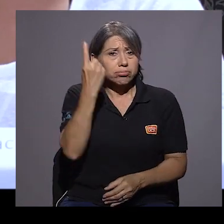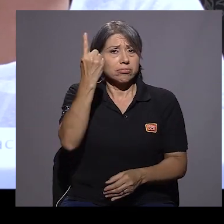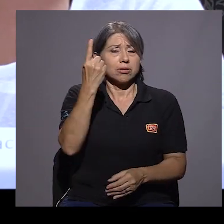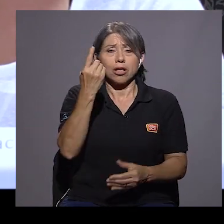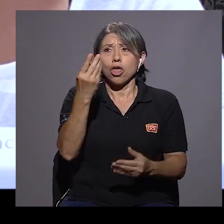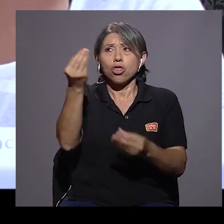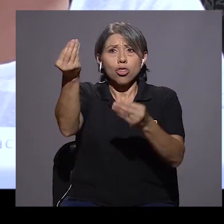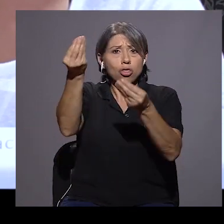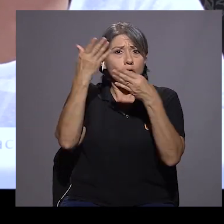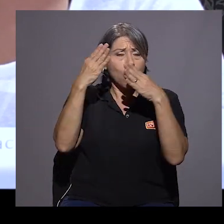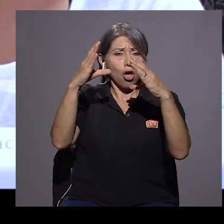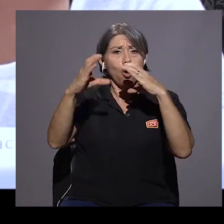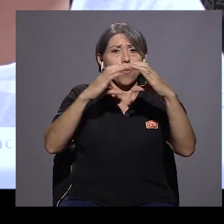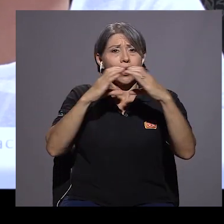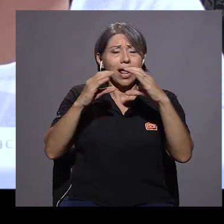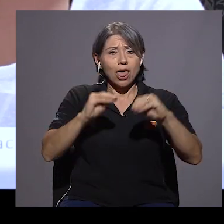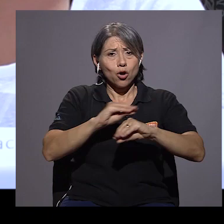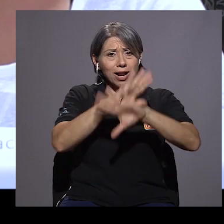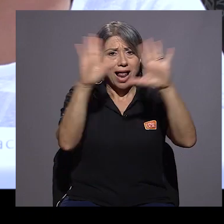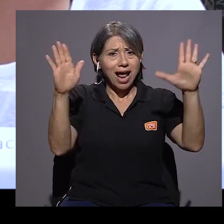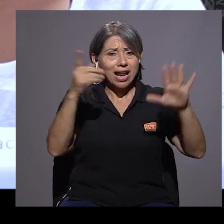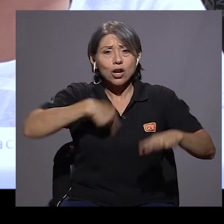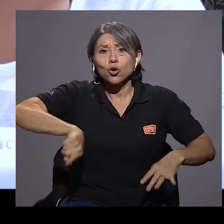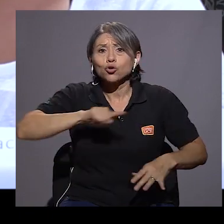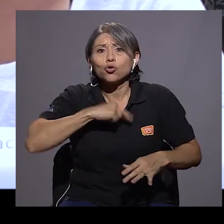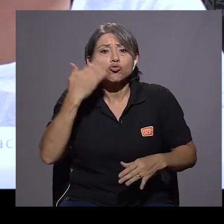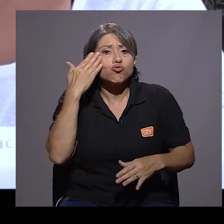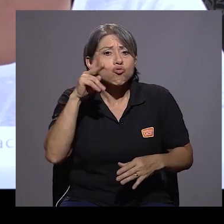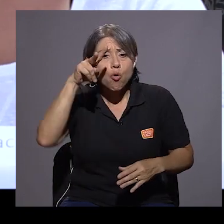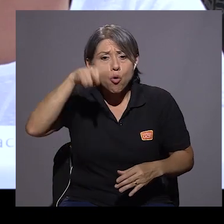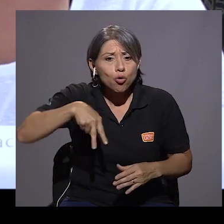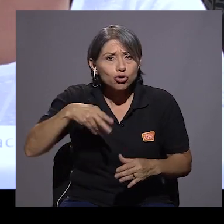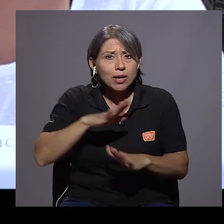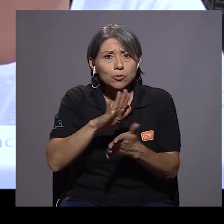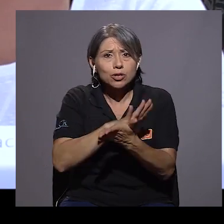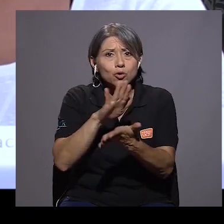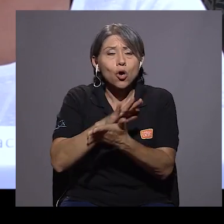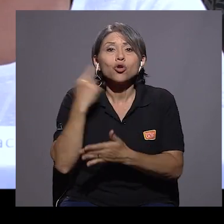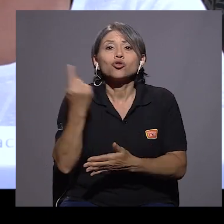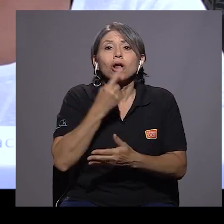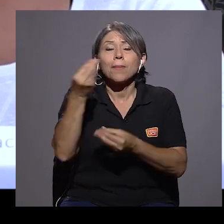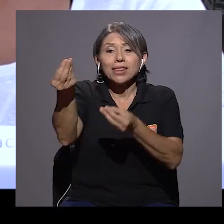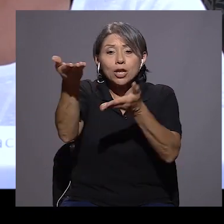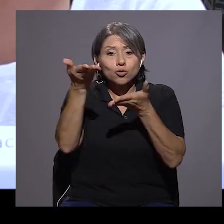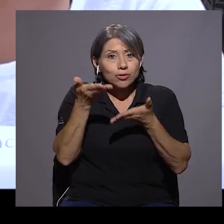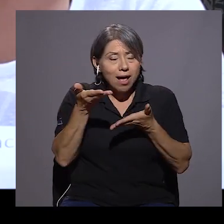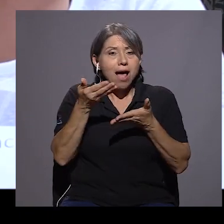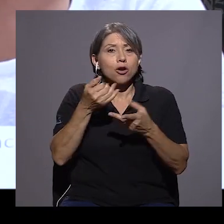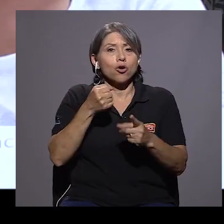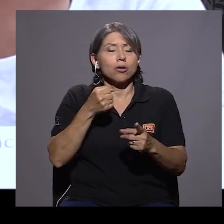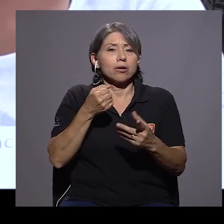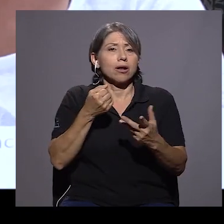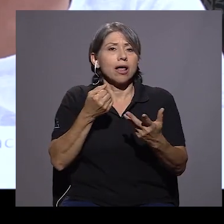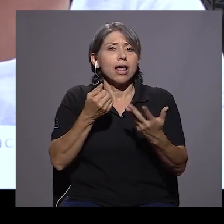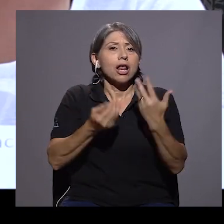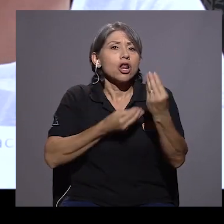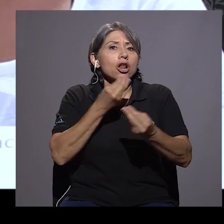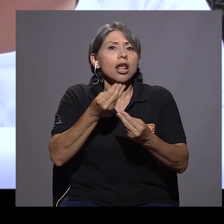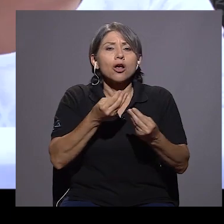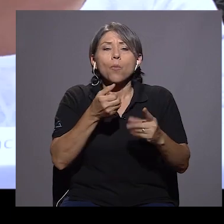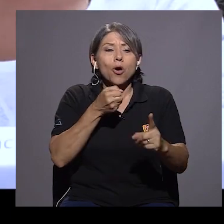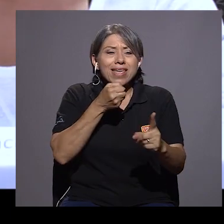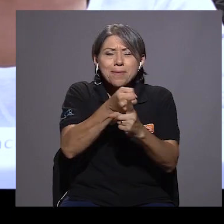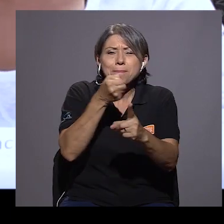sido comunicada de manera clara. Es más, ni siquiera conocemos estos documentos. Solo recibimos